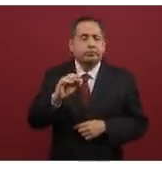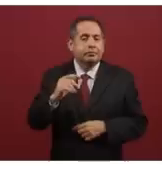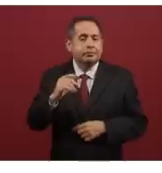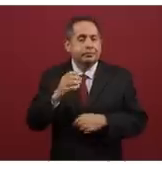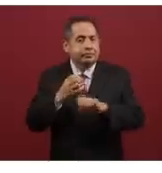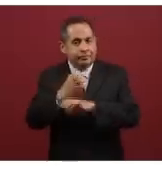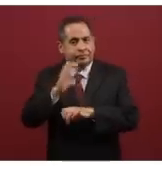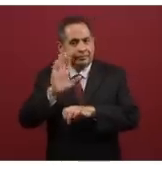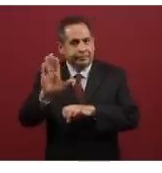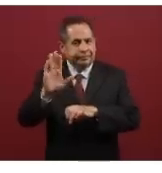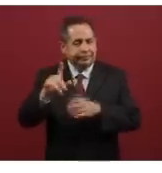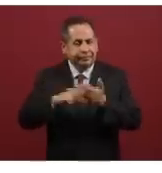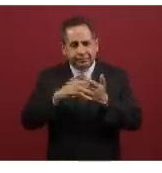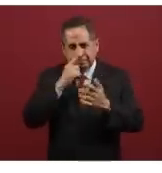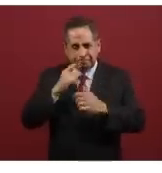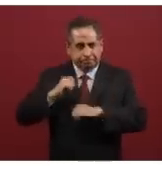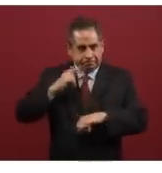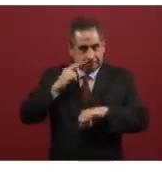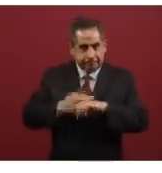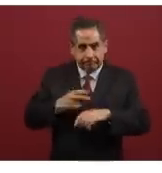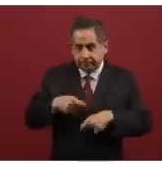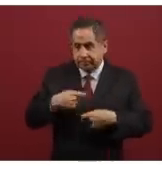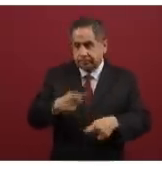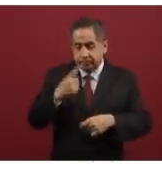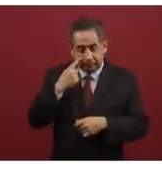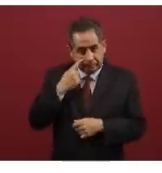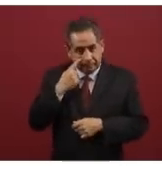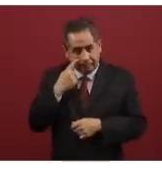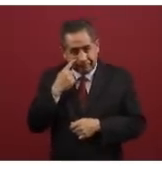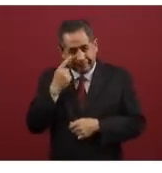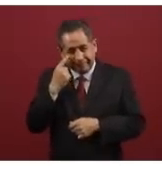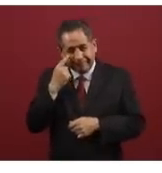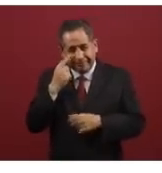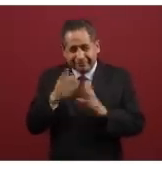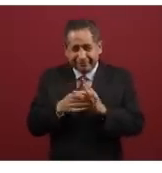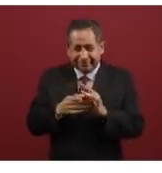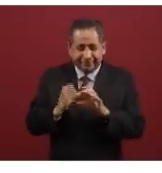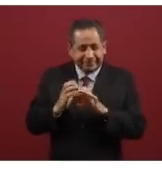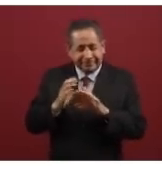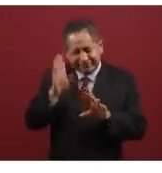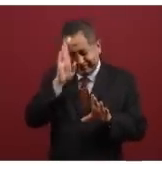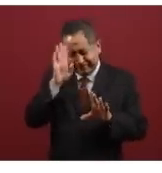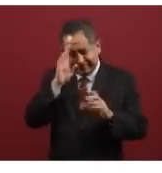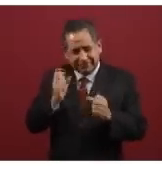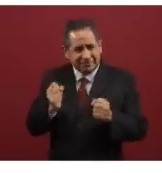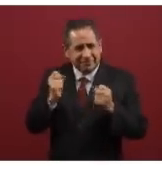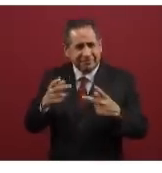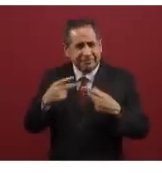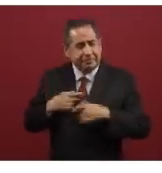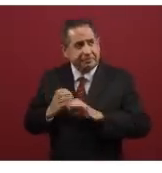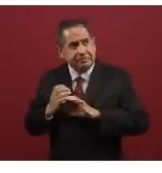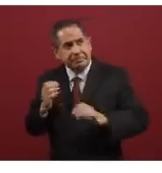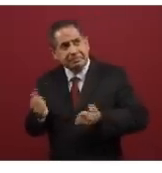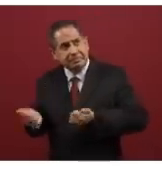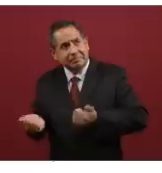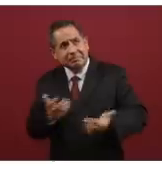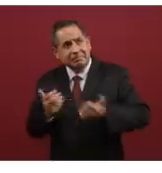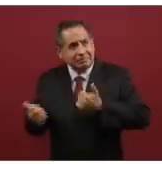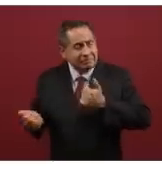hasta ahora, que quisiera yo subrayar, es el tamaño del tráfico de personas. Es